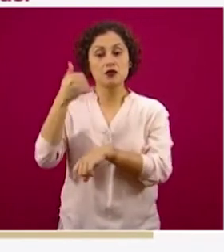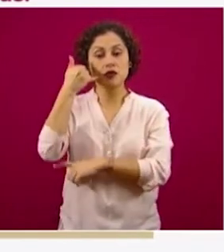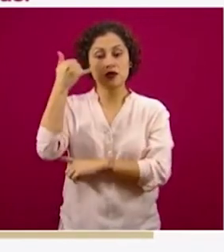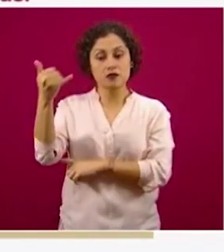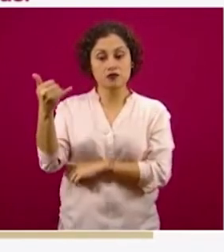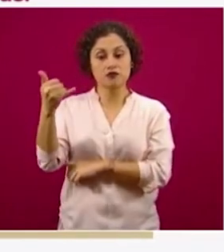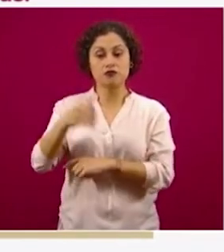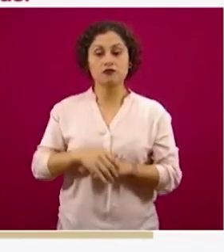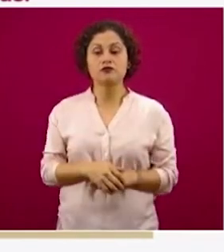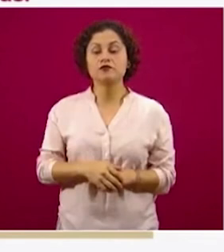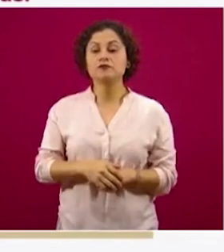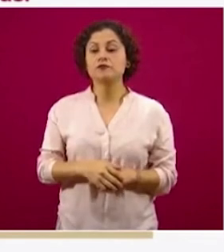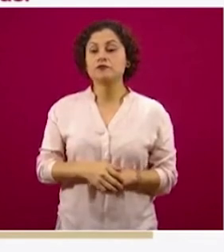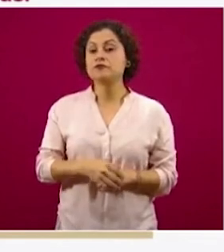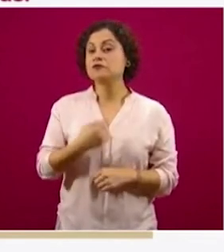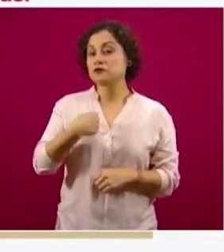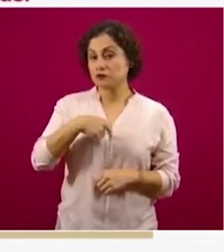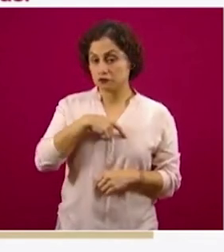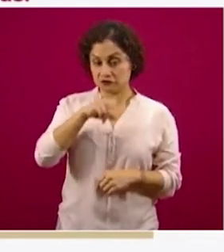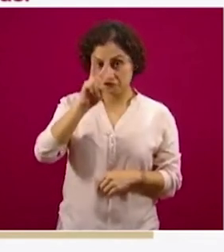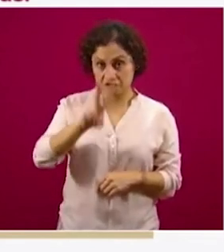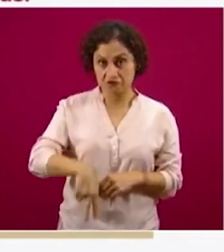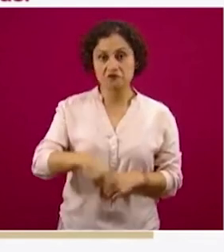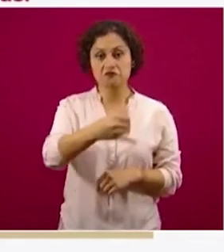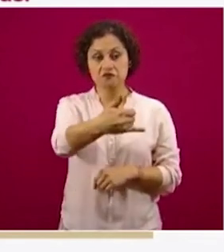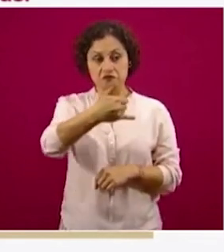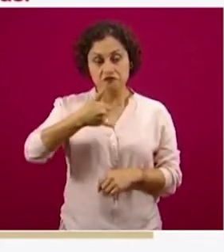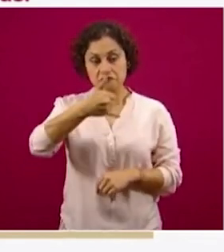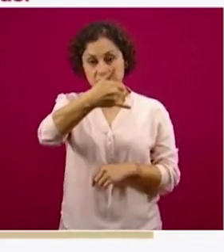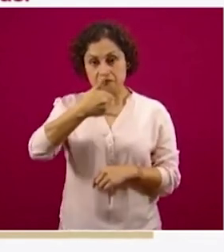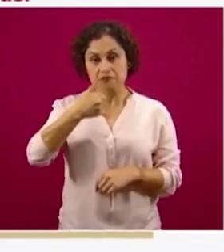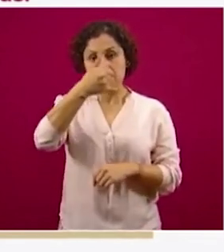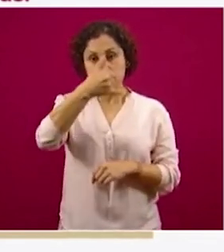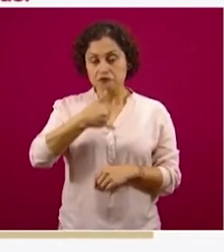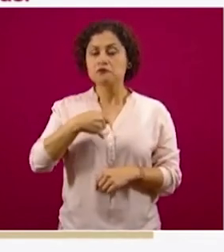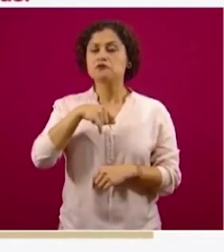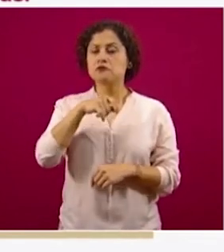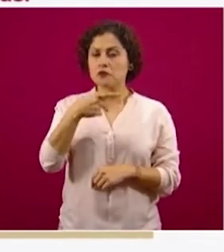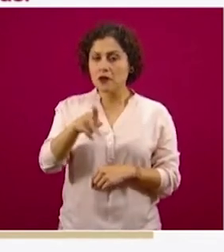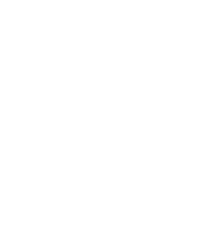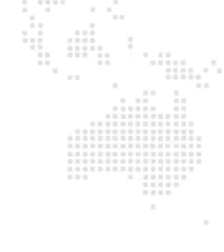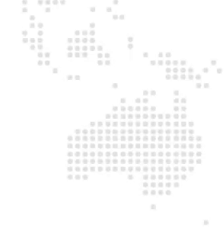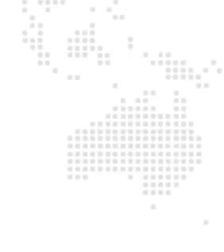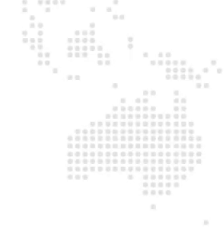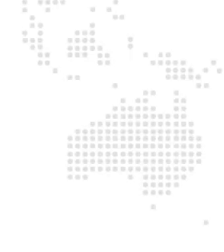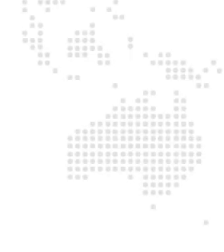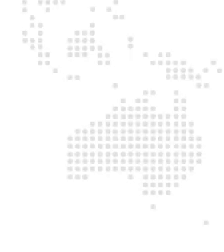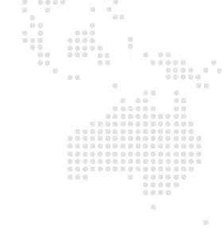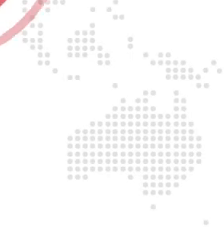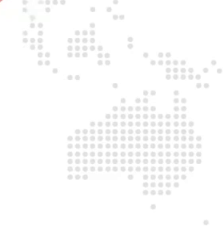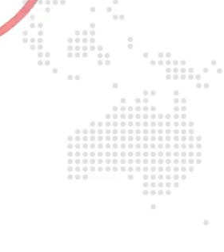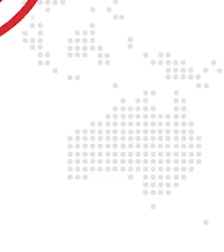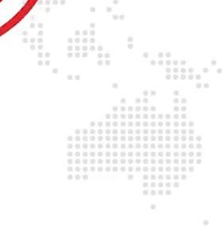llamadas muy intensas pero también pueden ingresar a la página para conocer más información